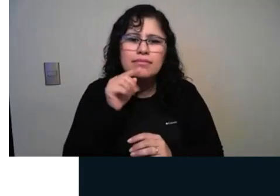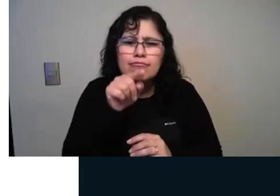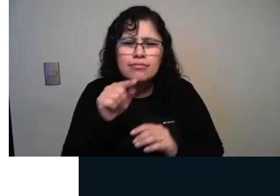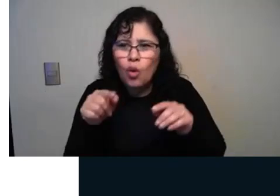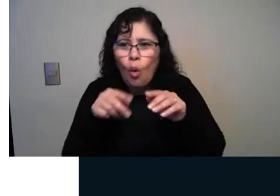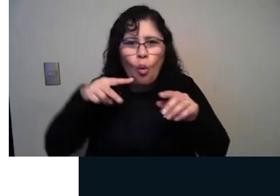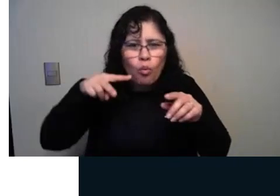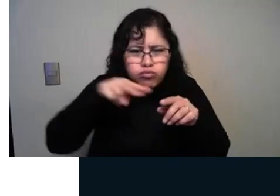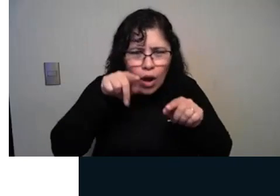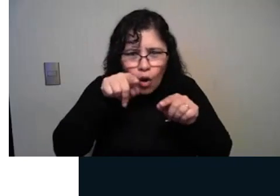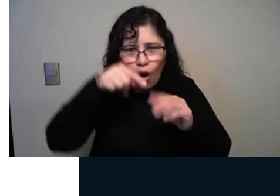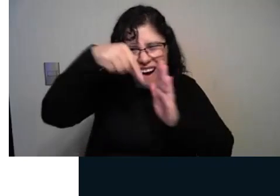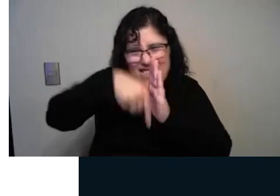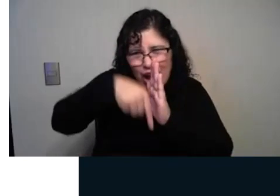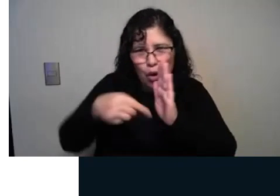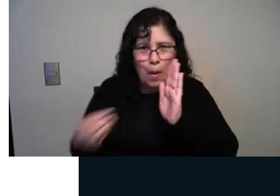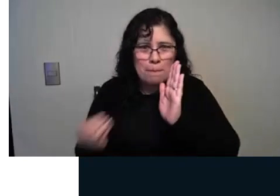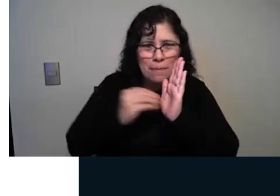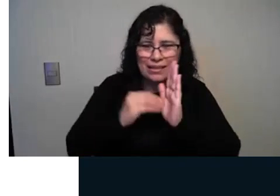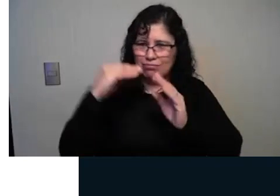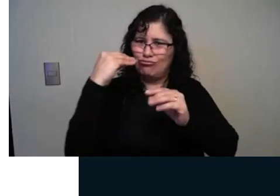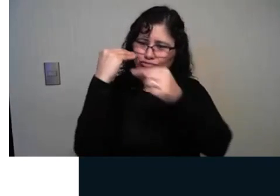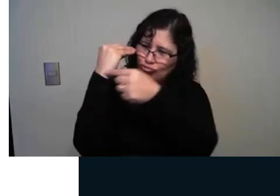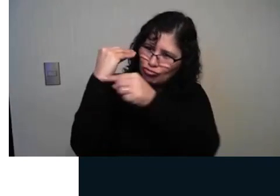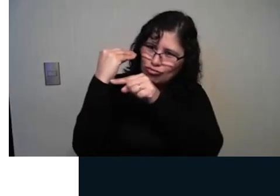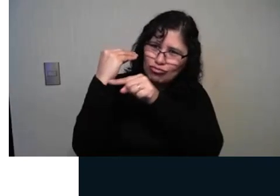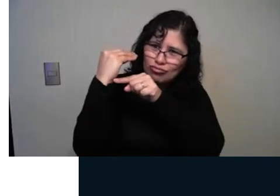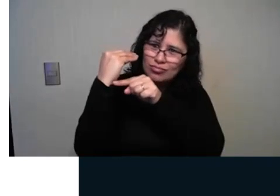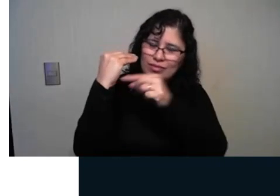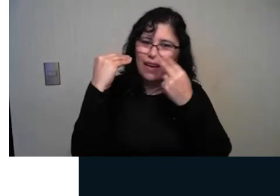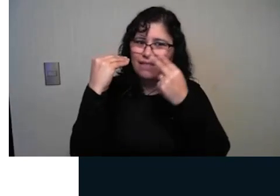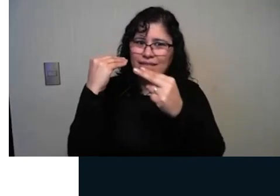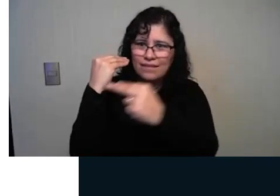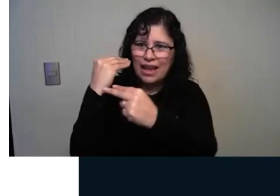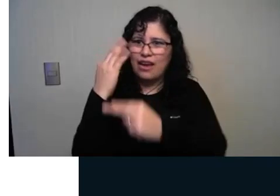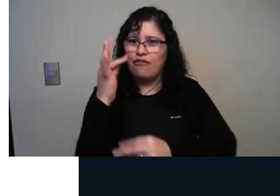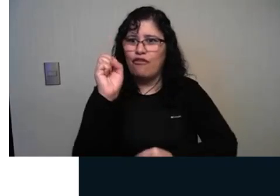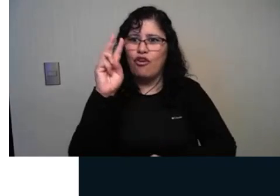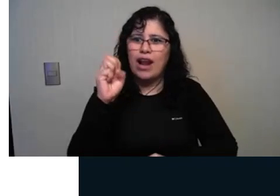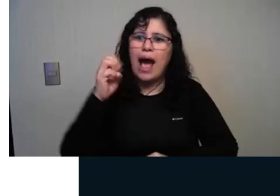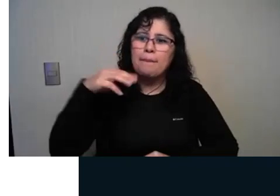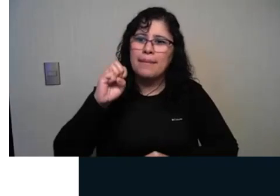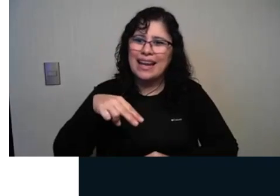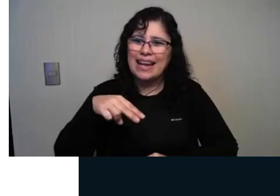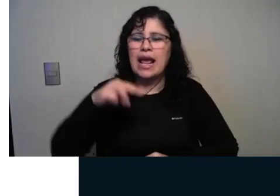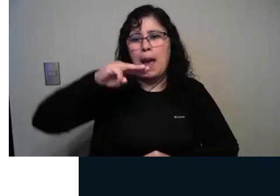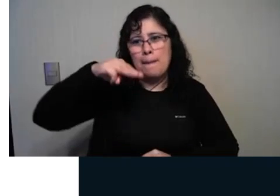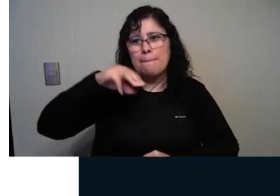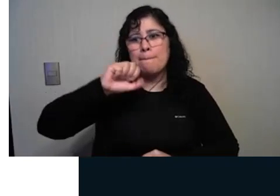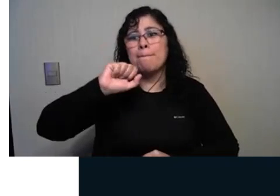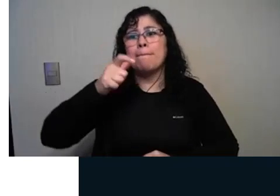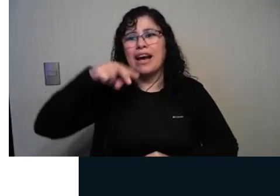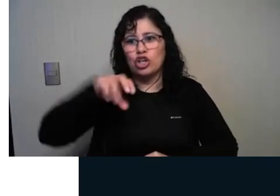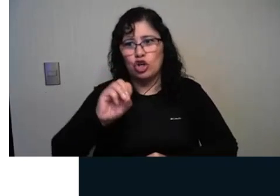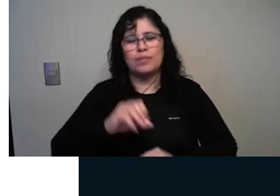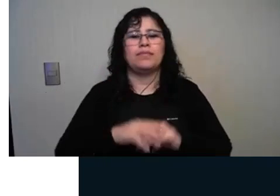que es la parte más inferior del cerebelo, está ubicado el foramen magno. Yo puedo indicar que de aquí hacia abajo es